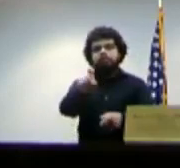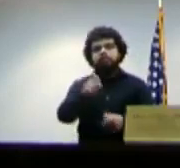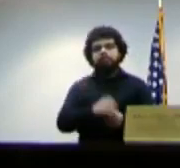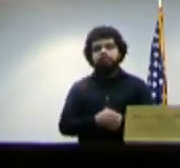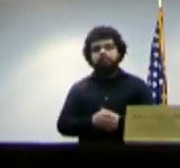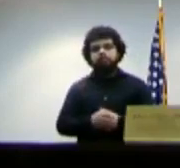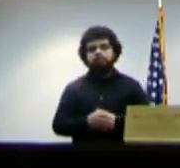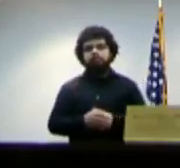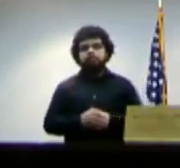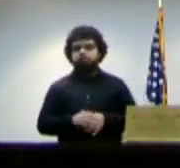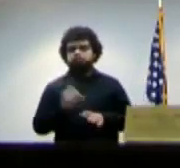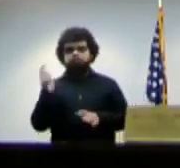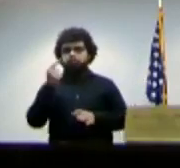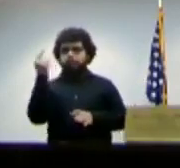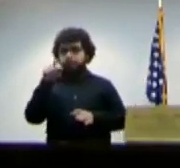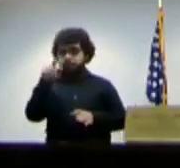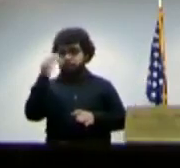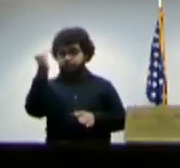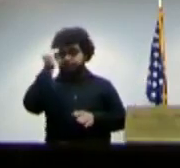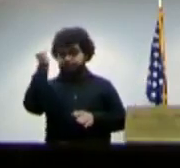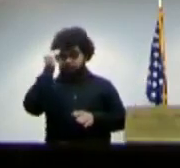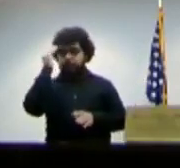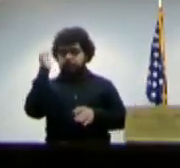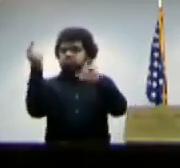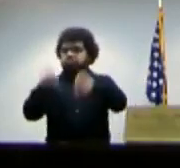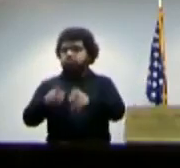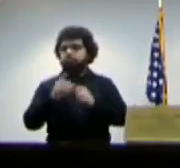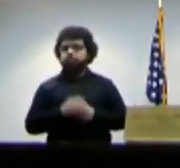Solamente que usted sabe que lo dieron.